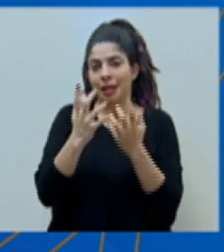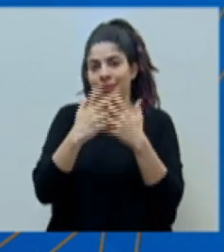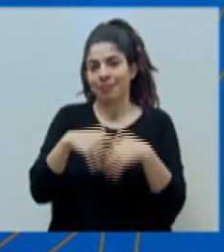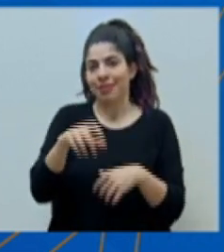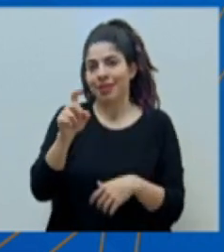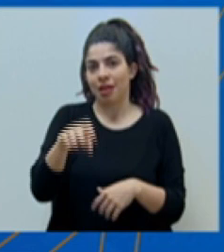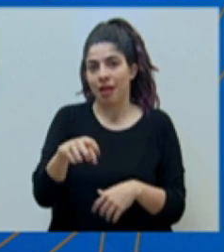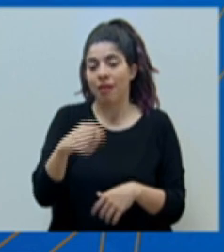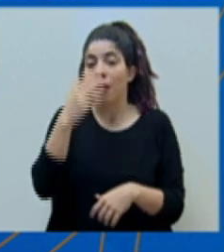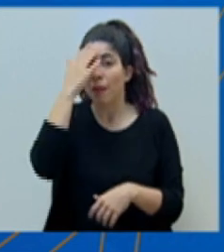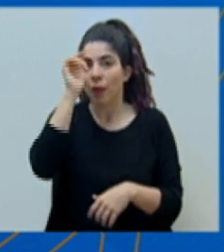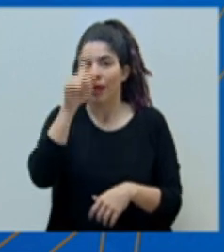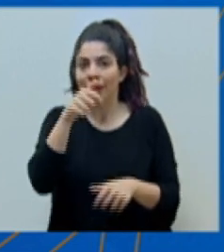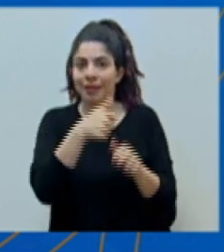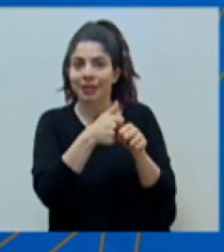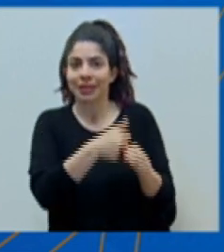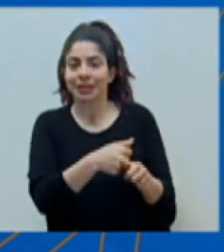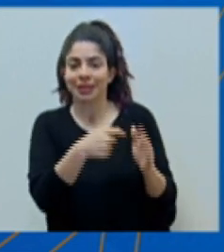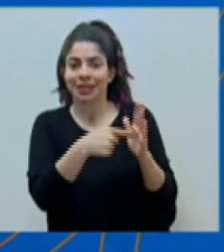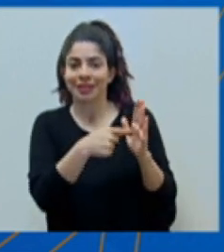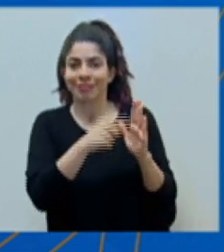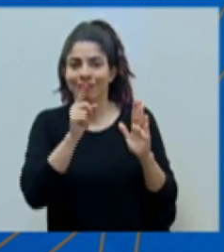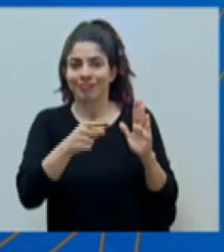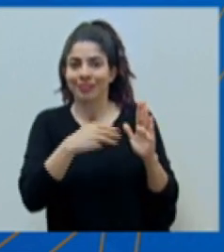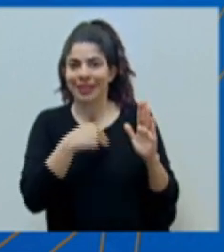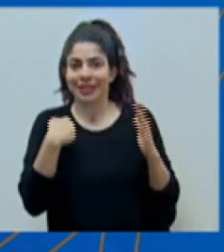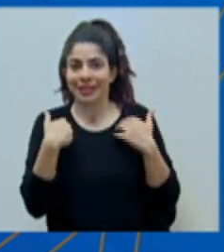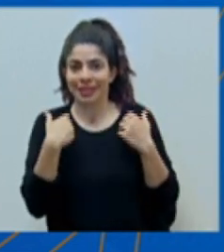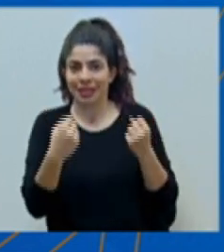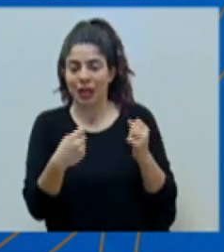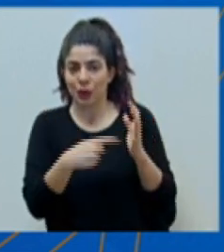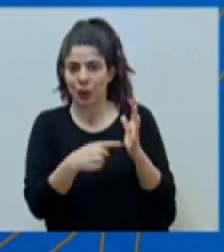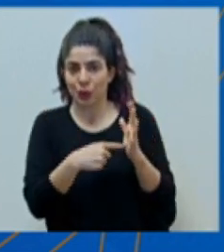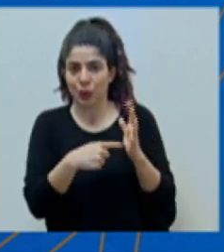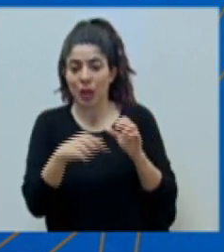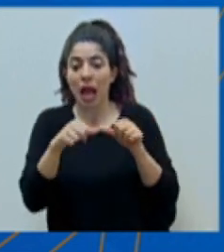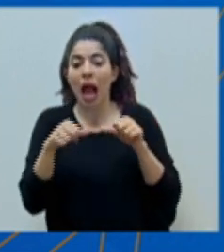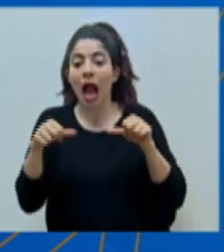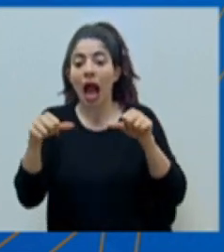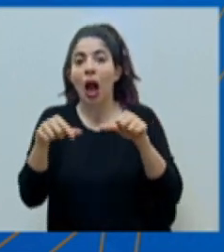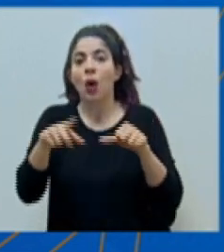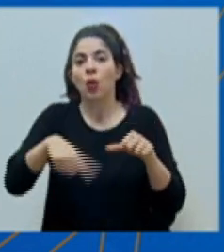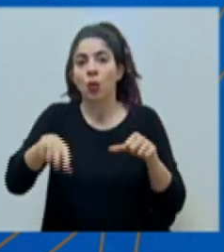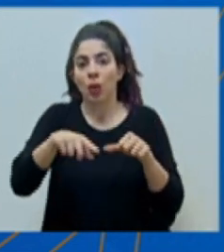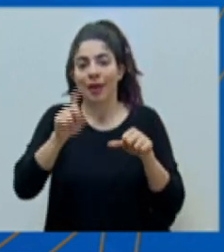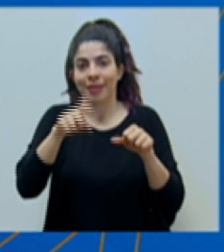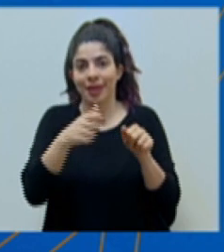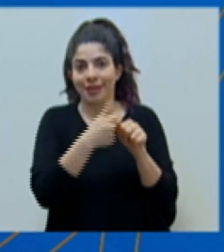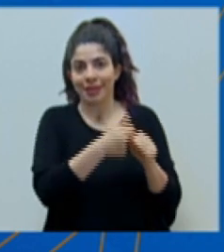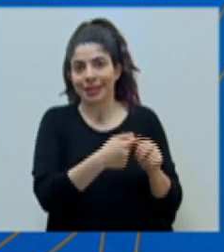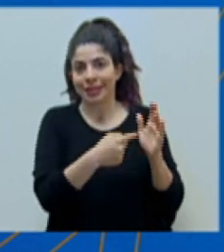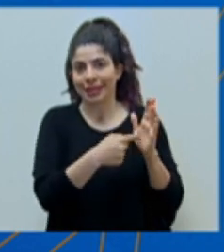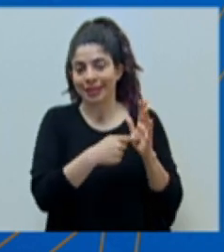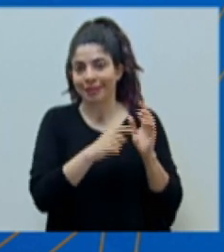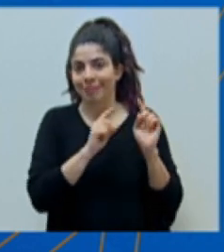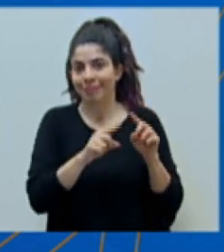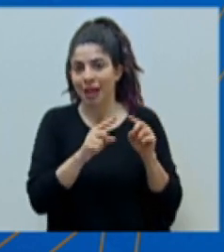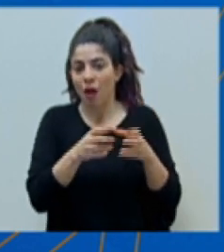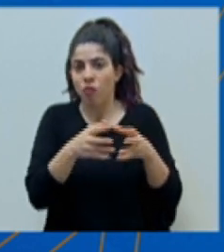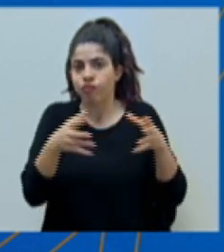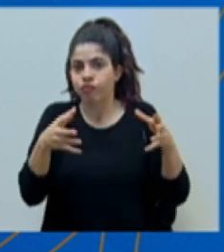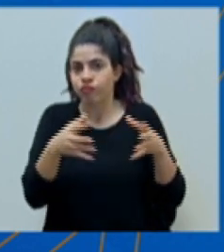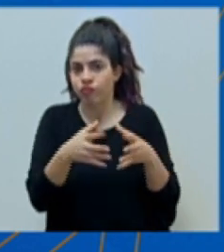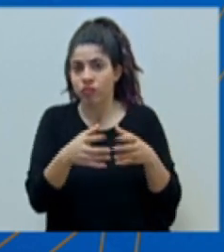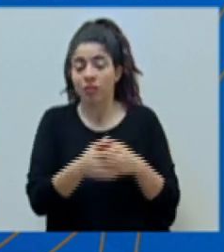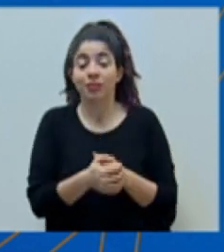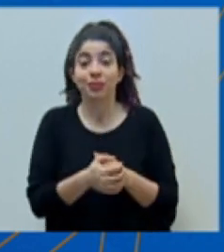que tomar esa disposición en la configuración de nuestras aulas en los centros educativos. También